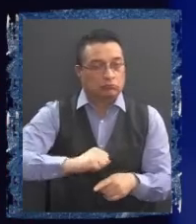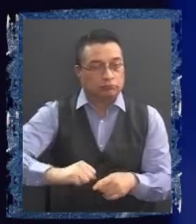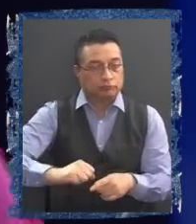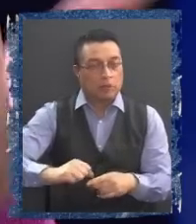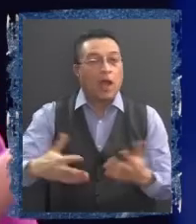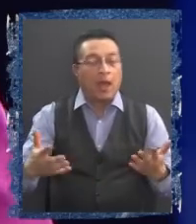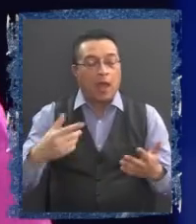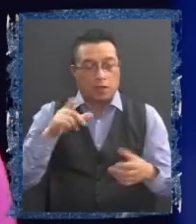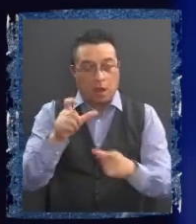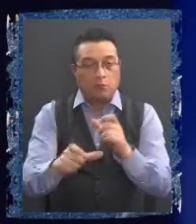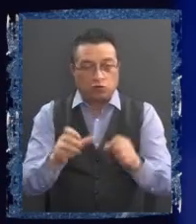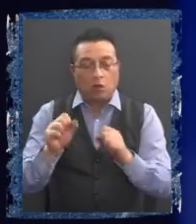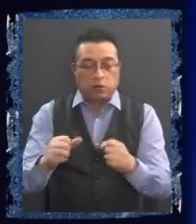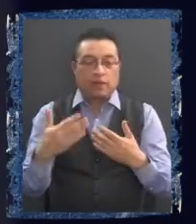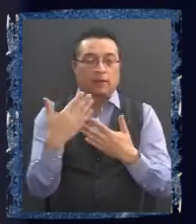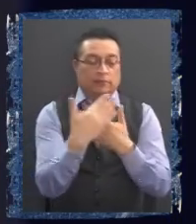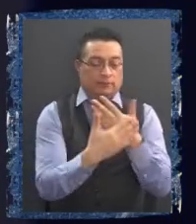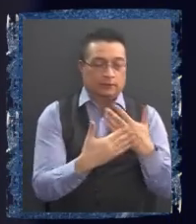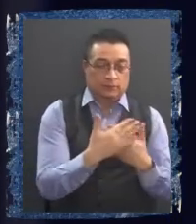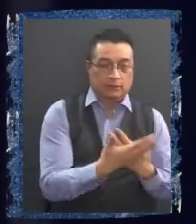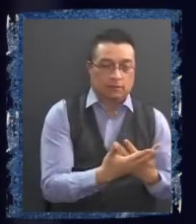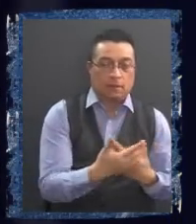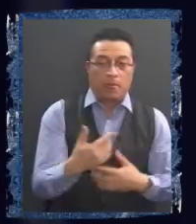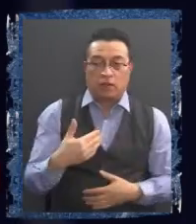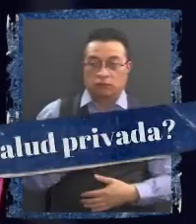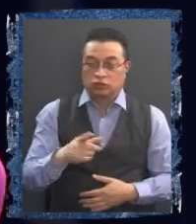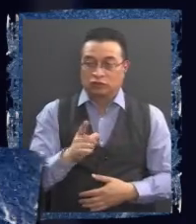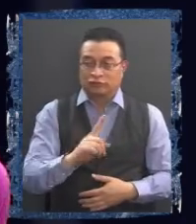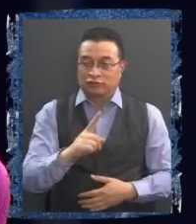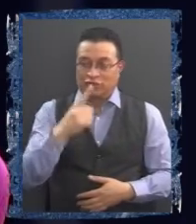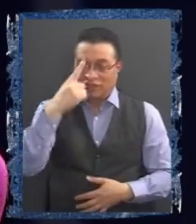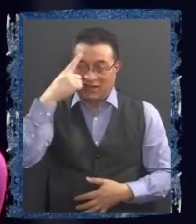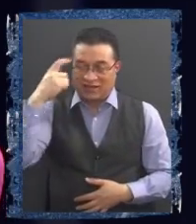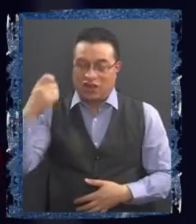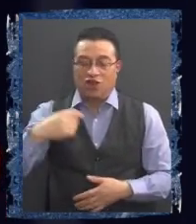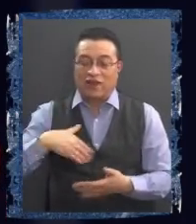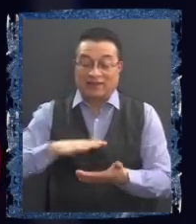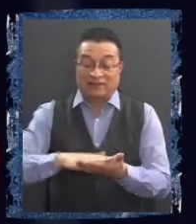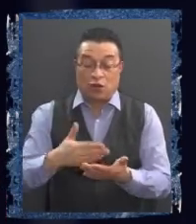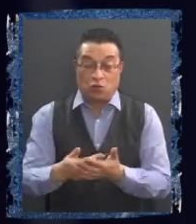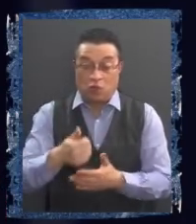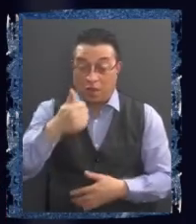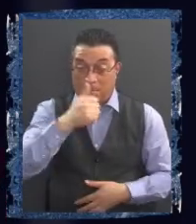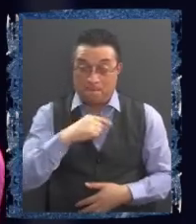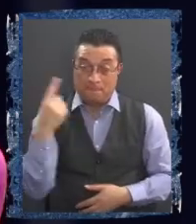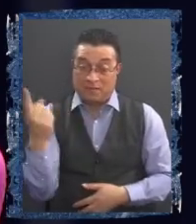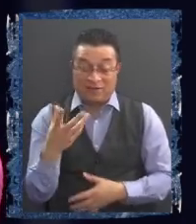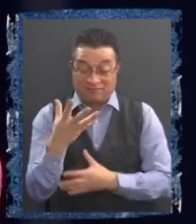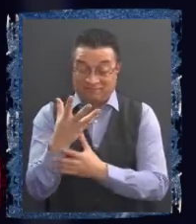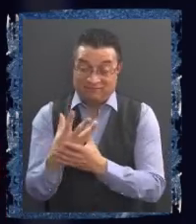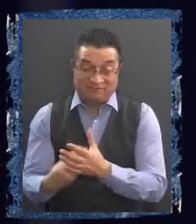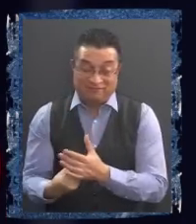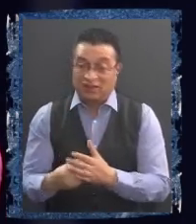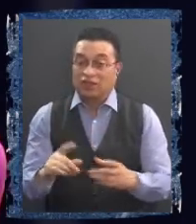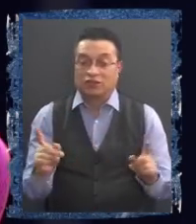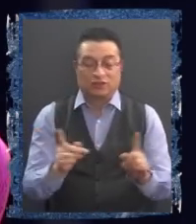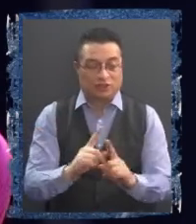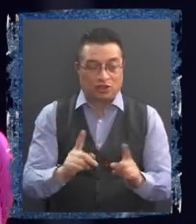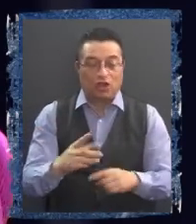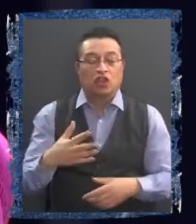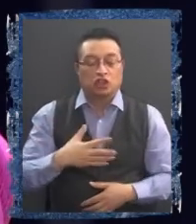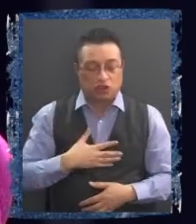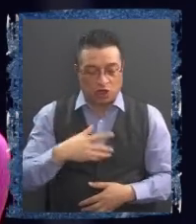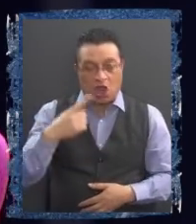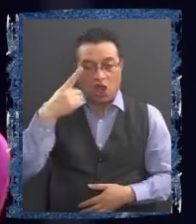realmente pueda estar protegida. Yo no creo que la salud privada se termine, no debería terminarse. Creo